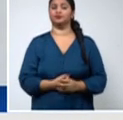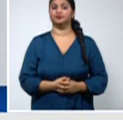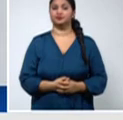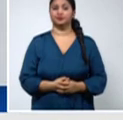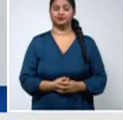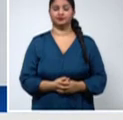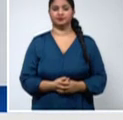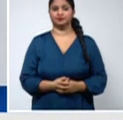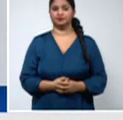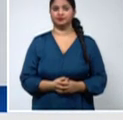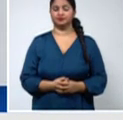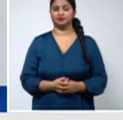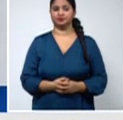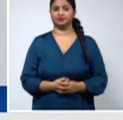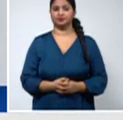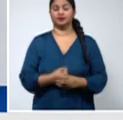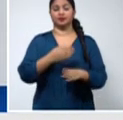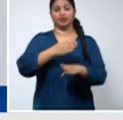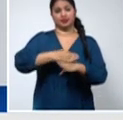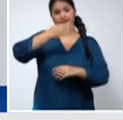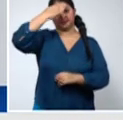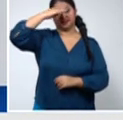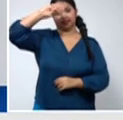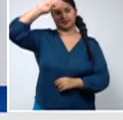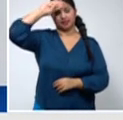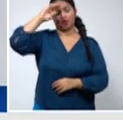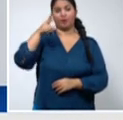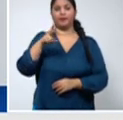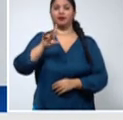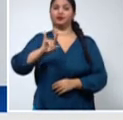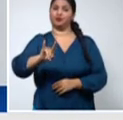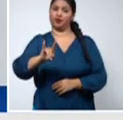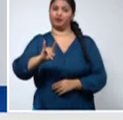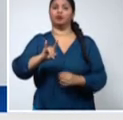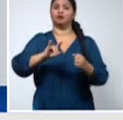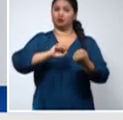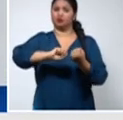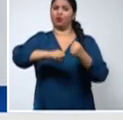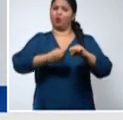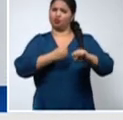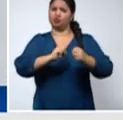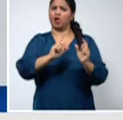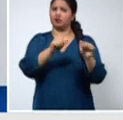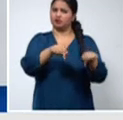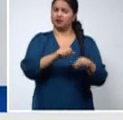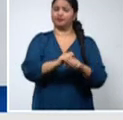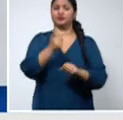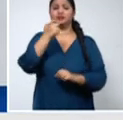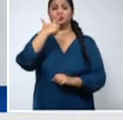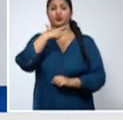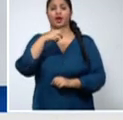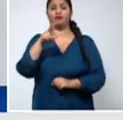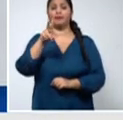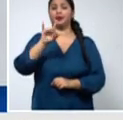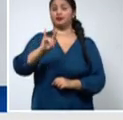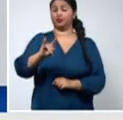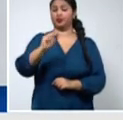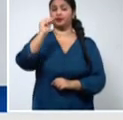va controlando la pandemia, 29, Ciego de Ávila 29, Santi Espíritu